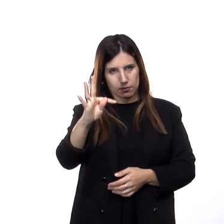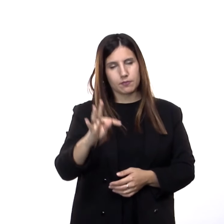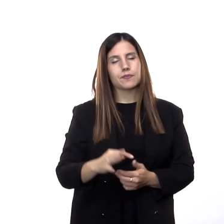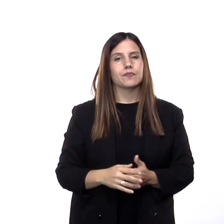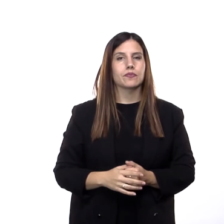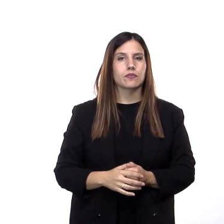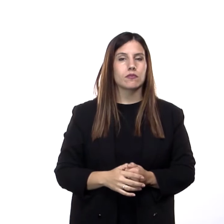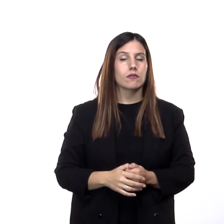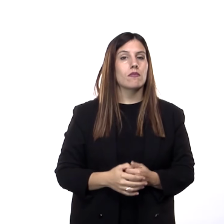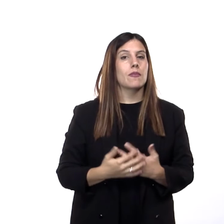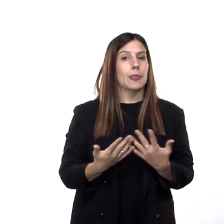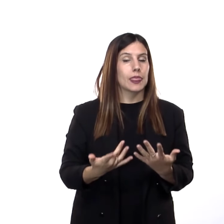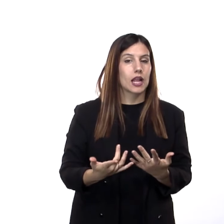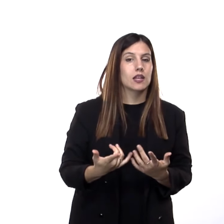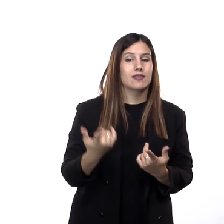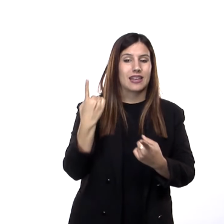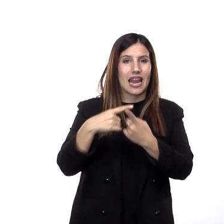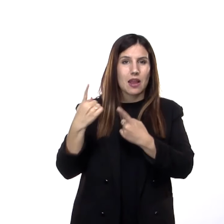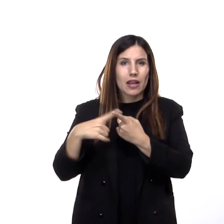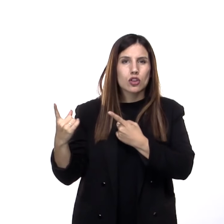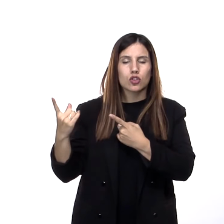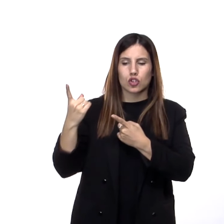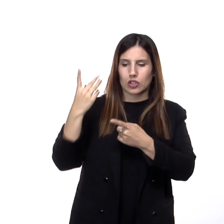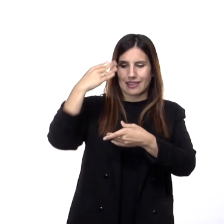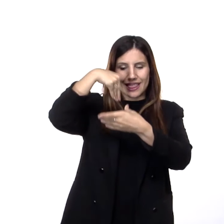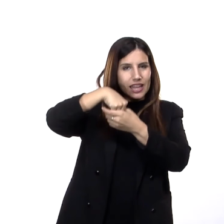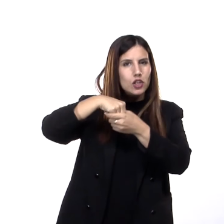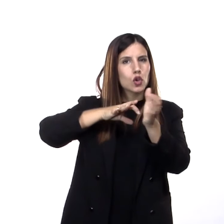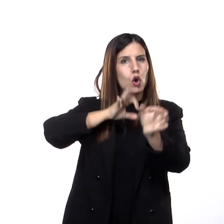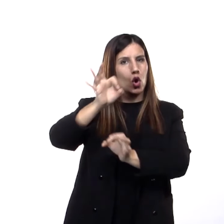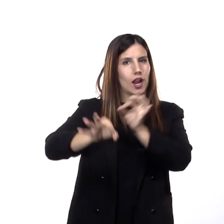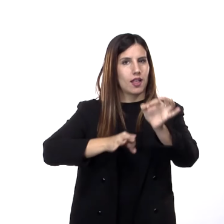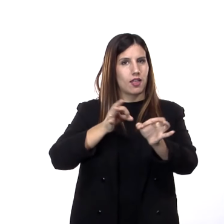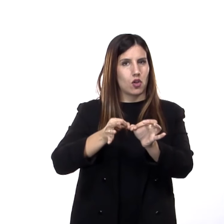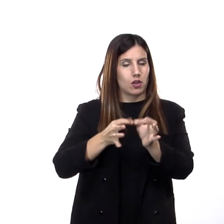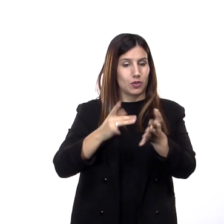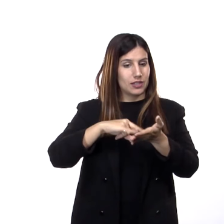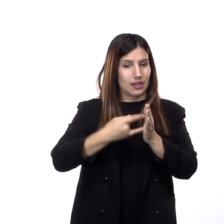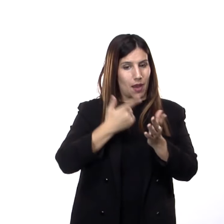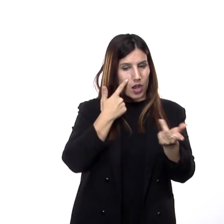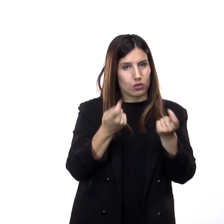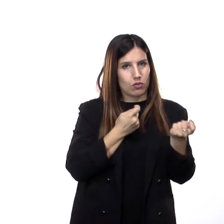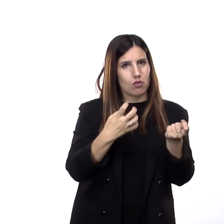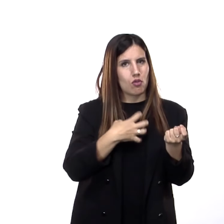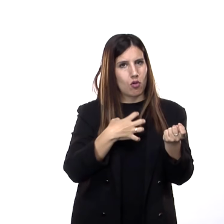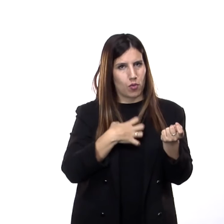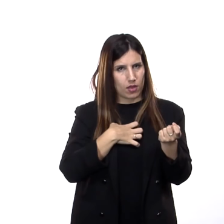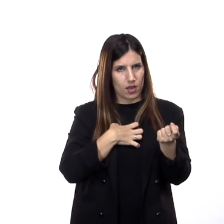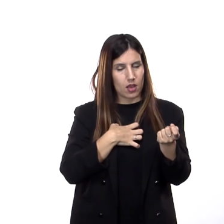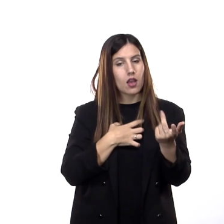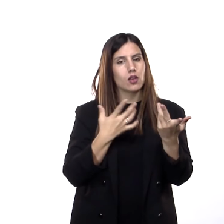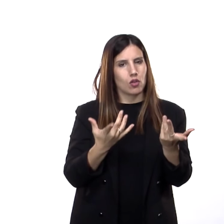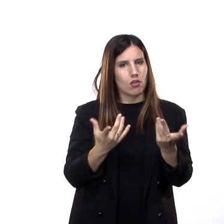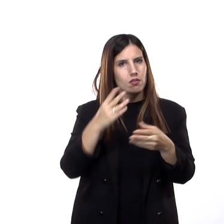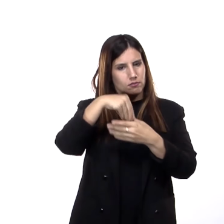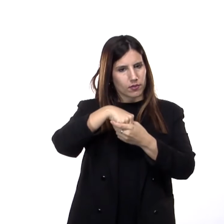elementos que están en las organizaciones y que escapan al control de sistemas y de la exégesis pero que están